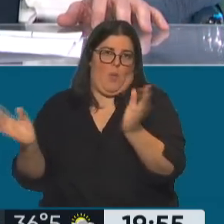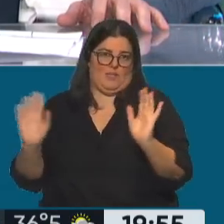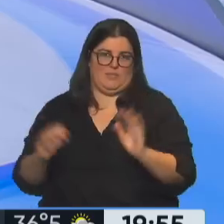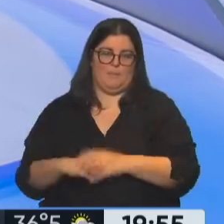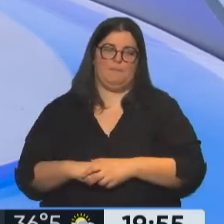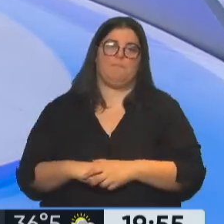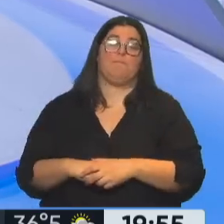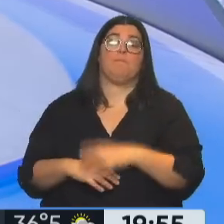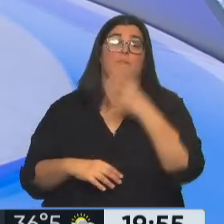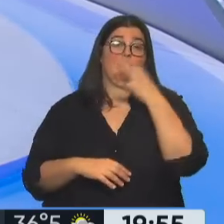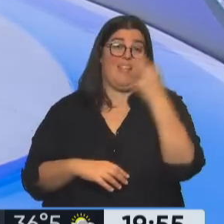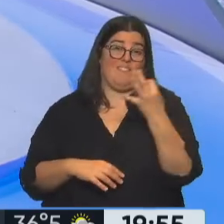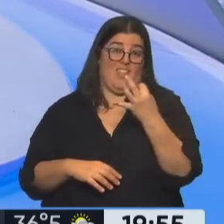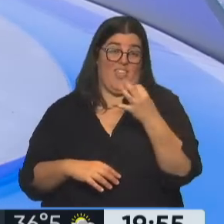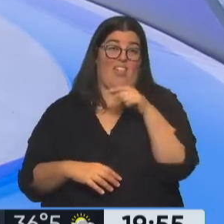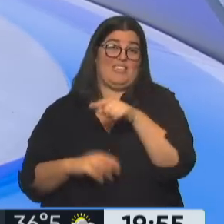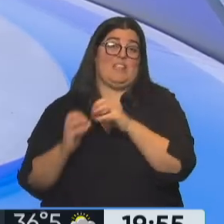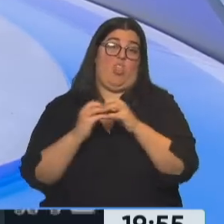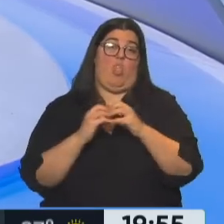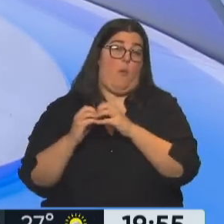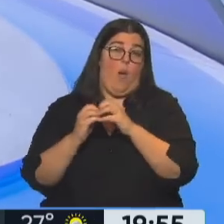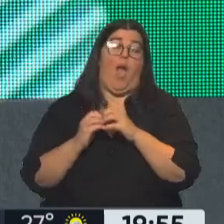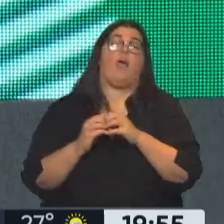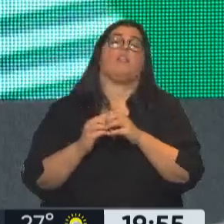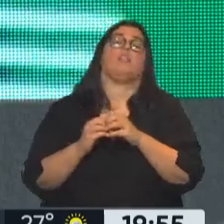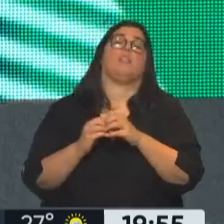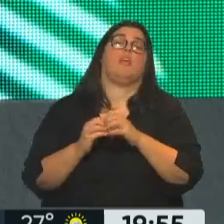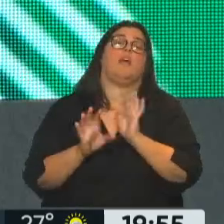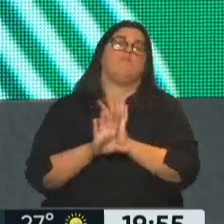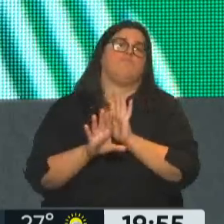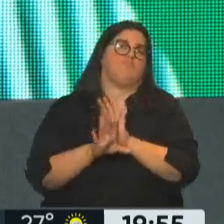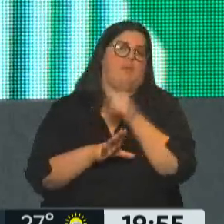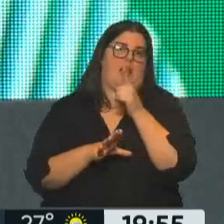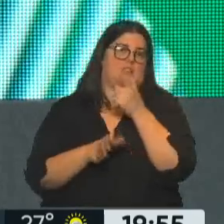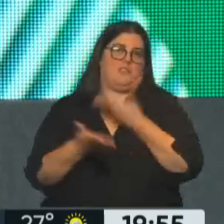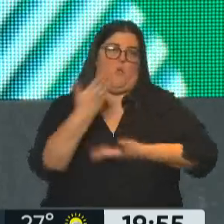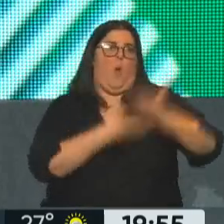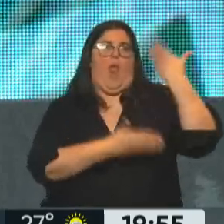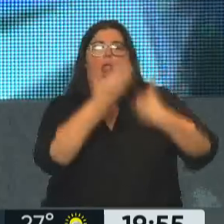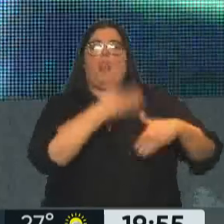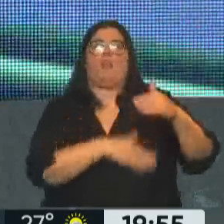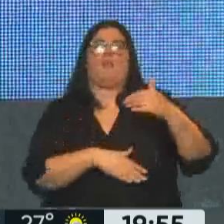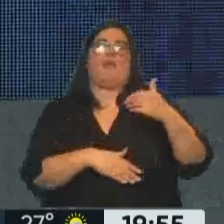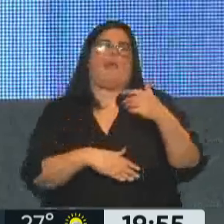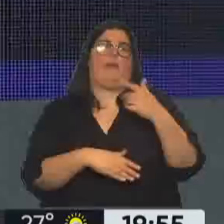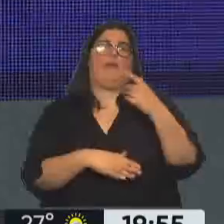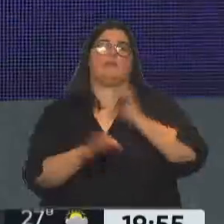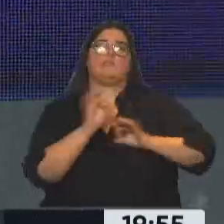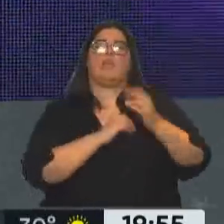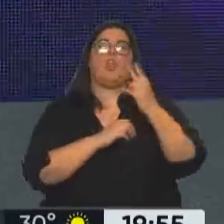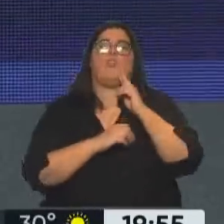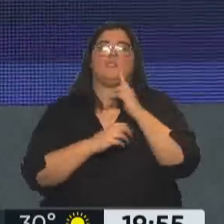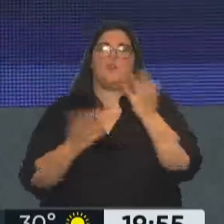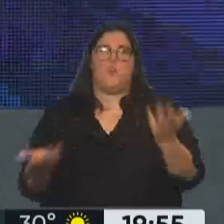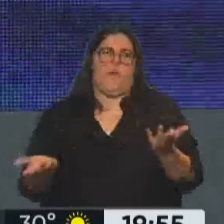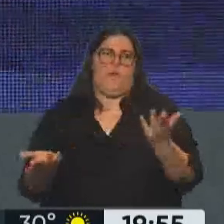La verdad que este debate es retrotraer a la Argentina al siglo XIX, prácticamente. Antes que tenga el Banco Central